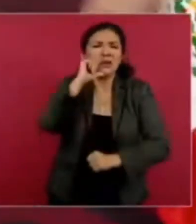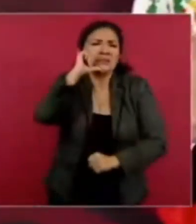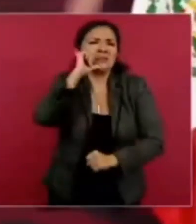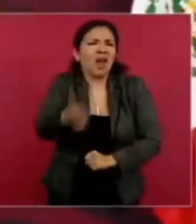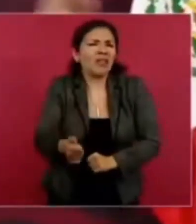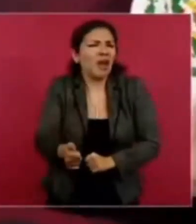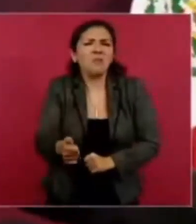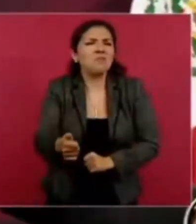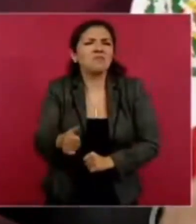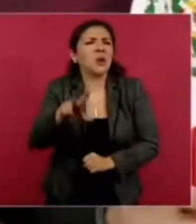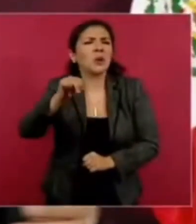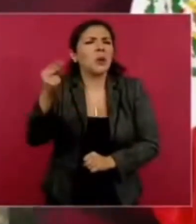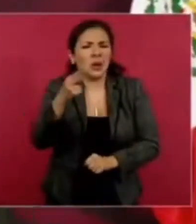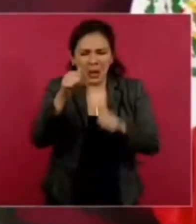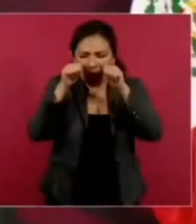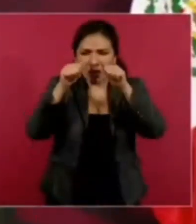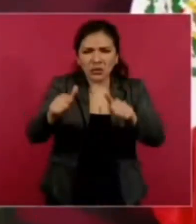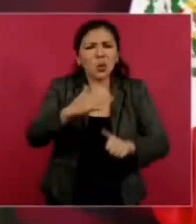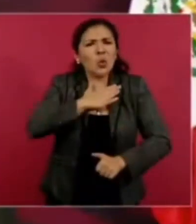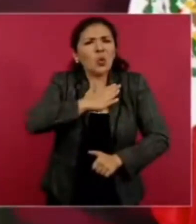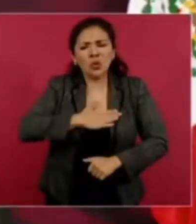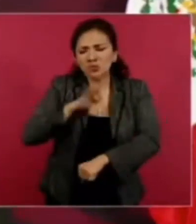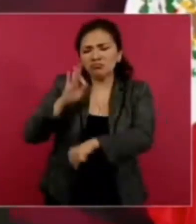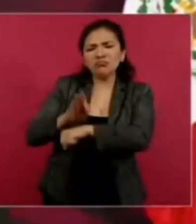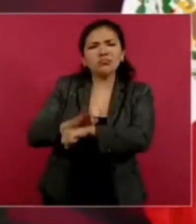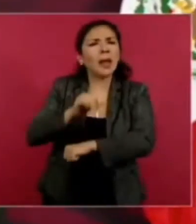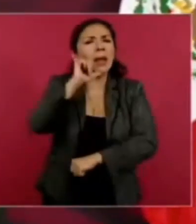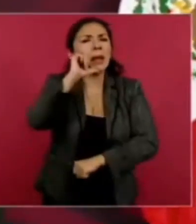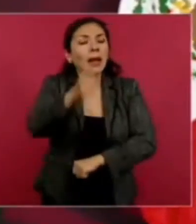Nunca hacen justicia para el pueblo,